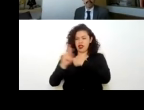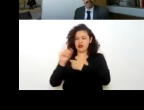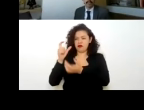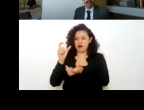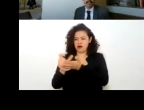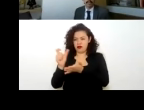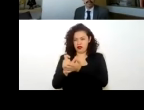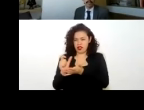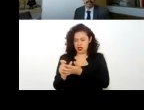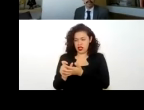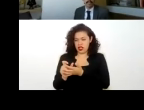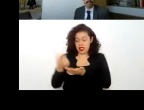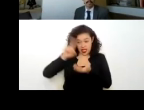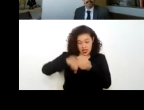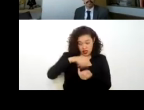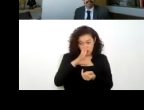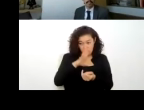prevé,